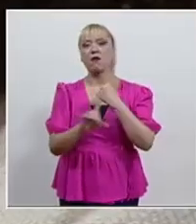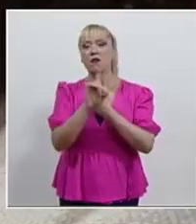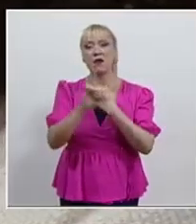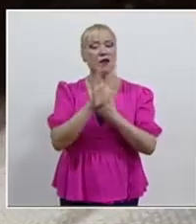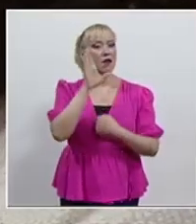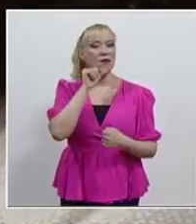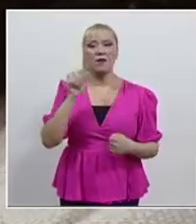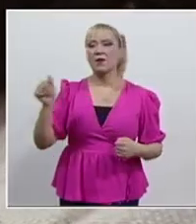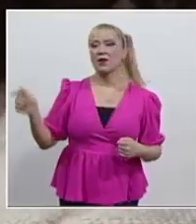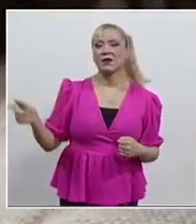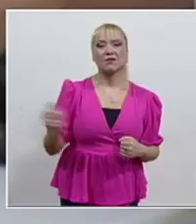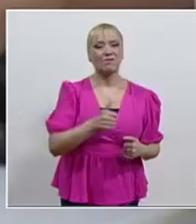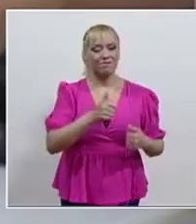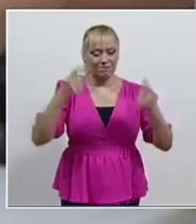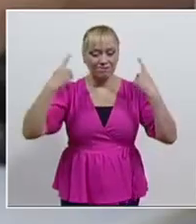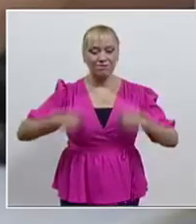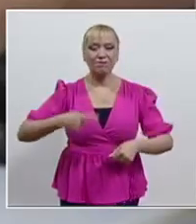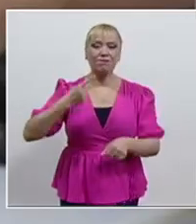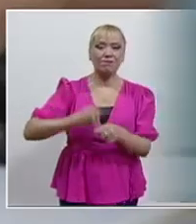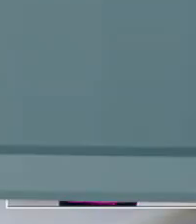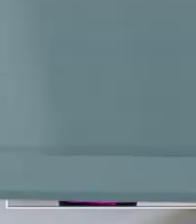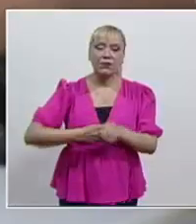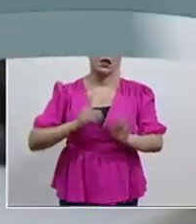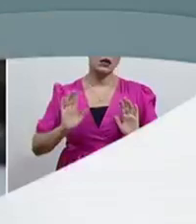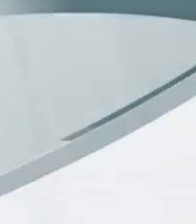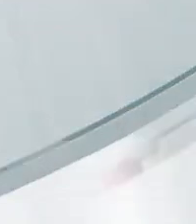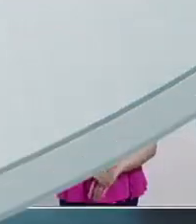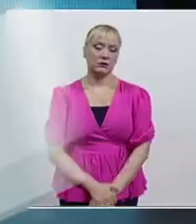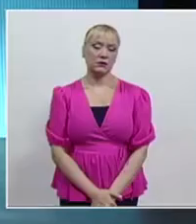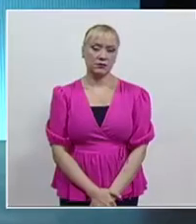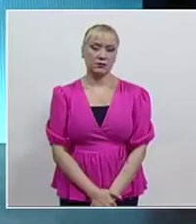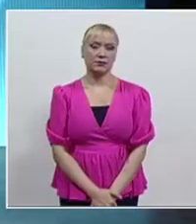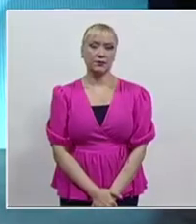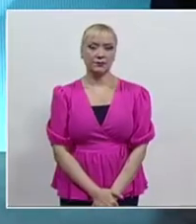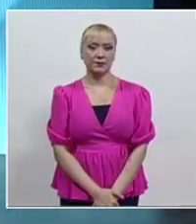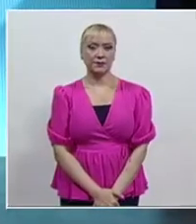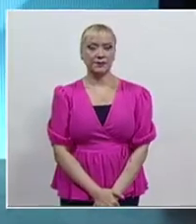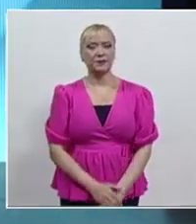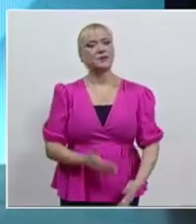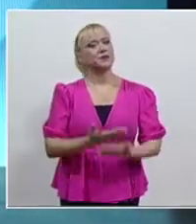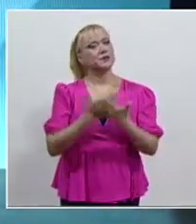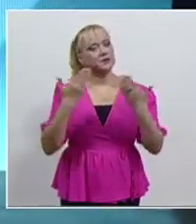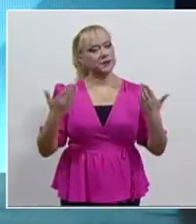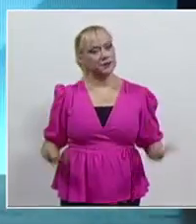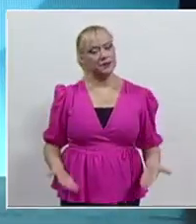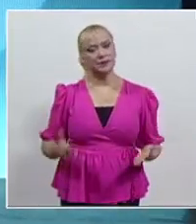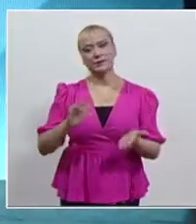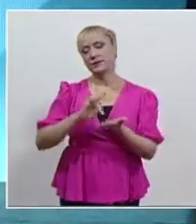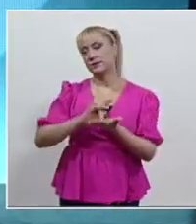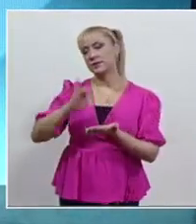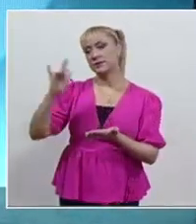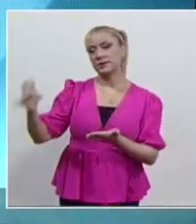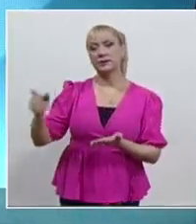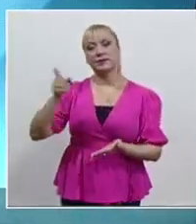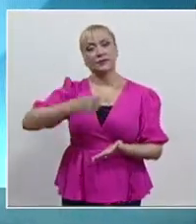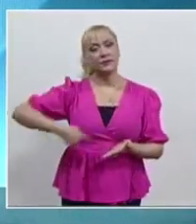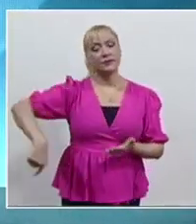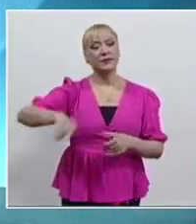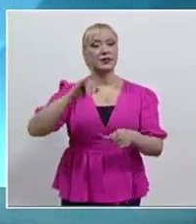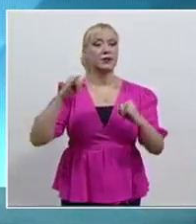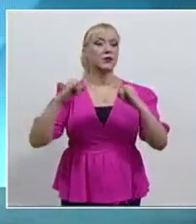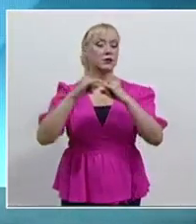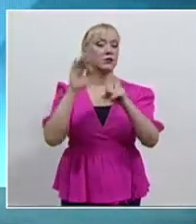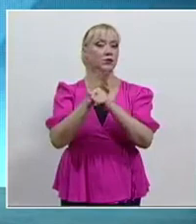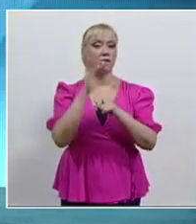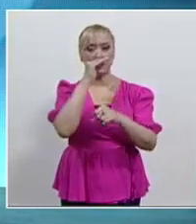de movilidad por su condición de salud. Y gracias a la intervención del personal de la Defensoría